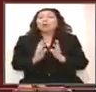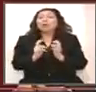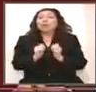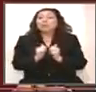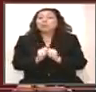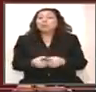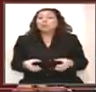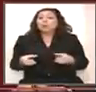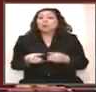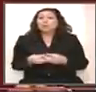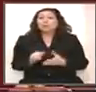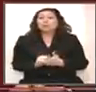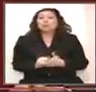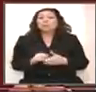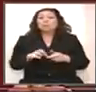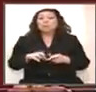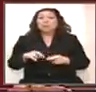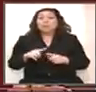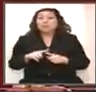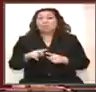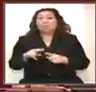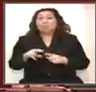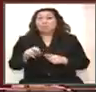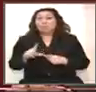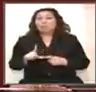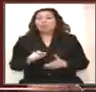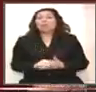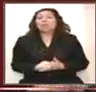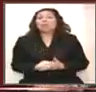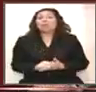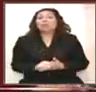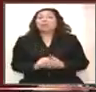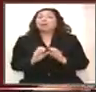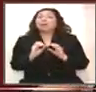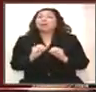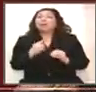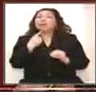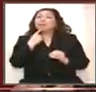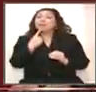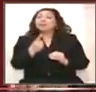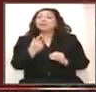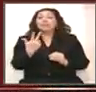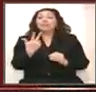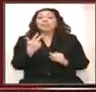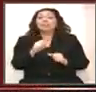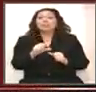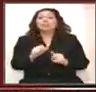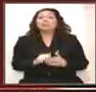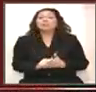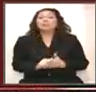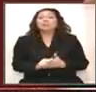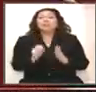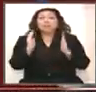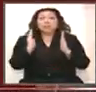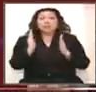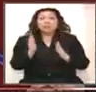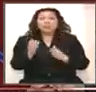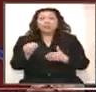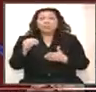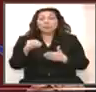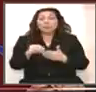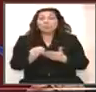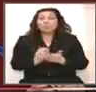asociados a la comisión de delitos patrimoniales. Y para ello ha planteado tres acciones: la atención al